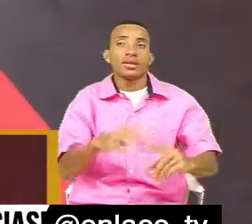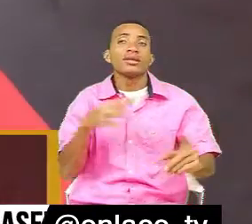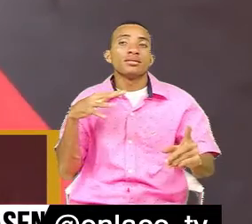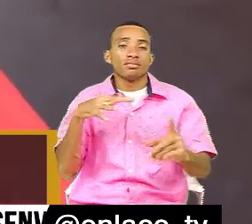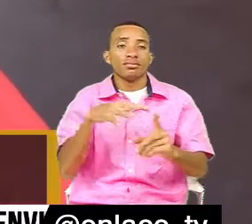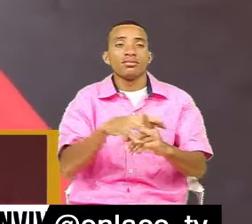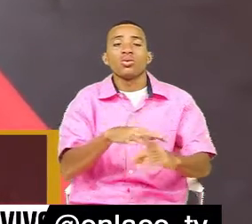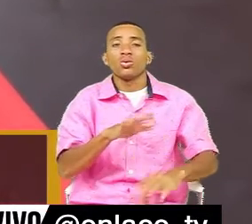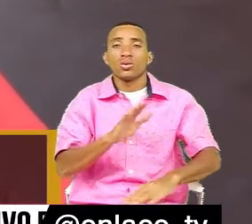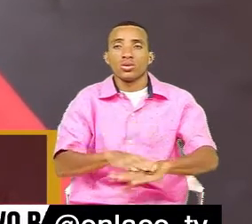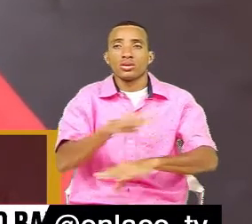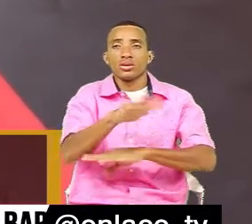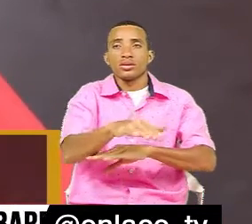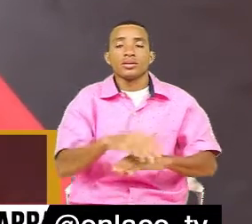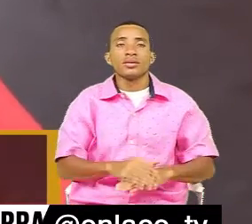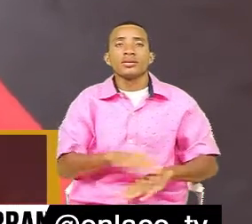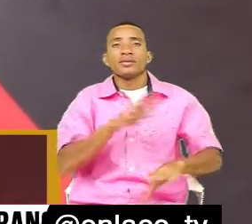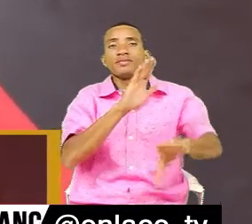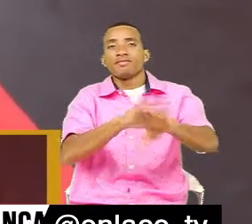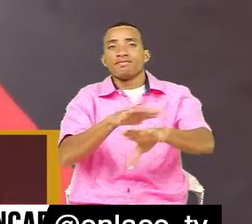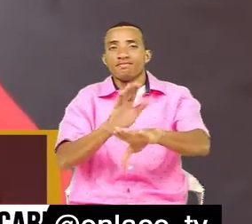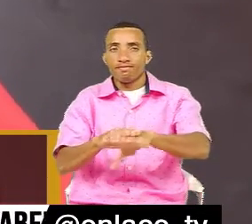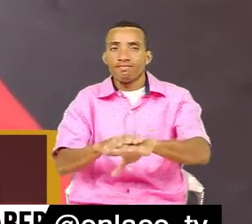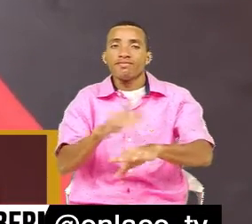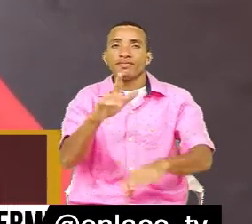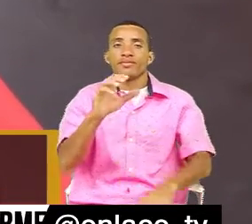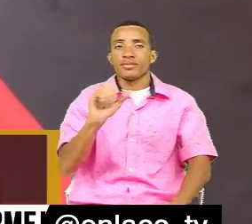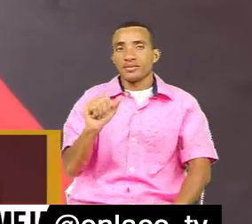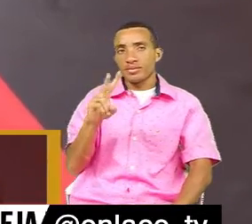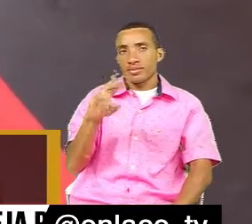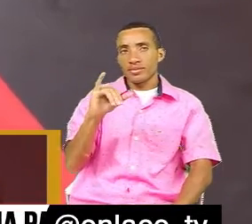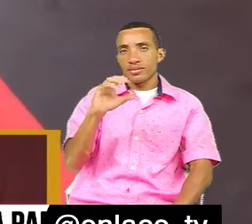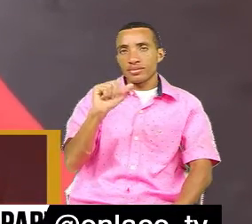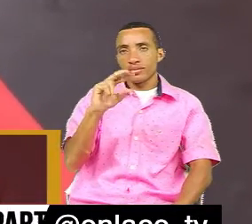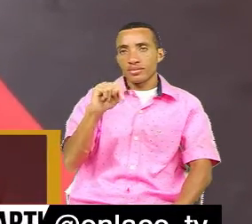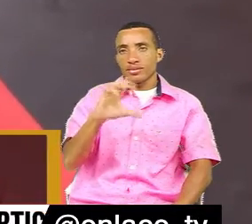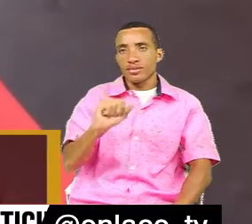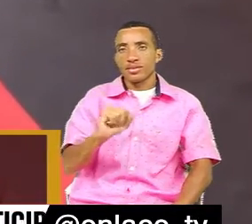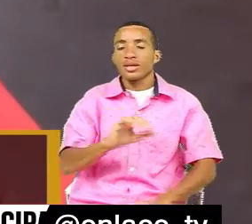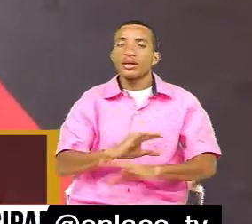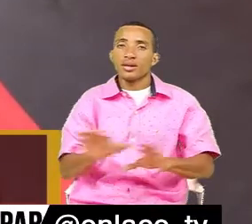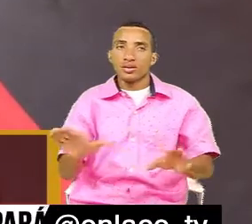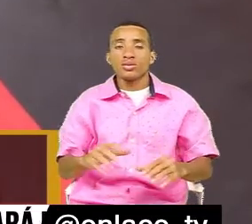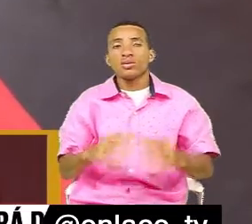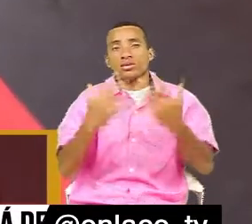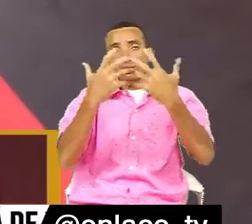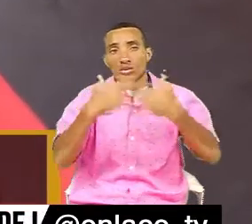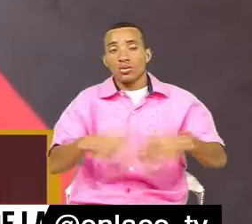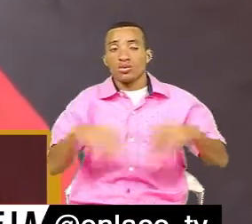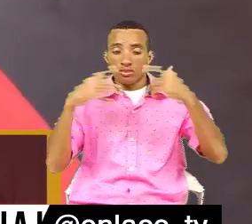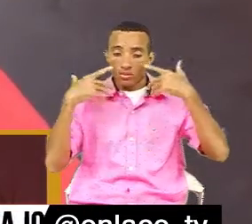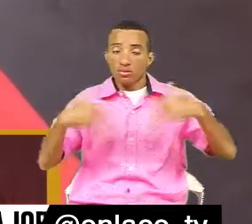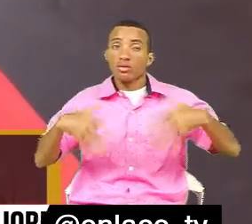naturaleza. Mi mensaje para Bianca es que por favor, es una empresa muy prestigiosa